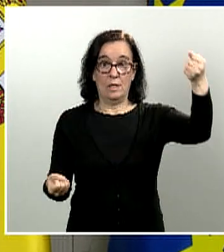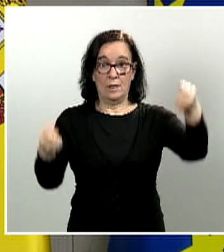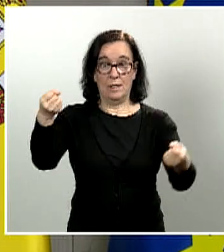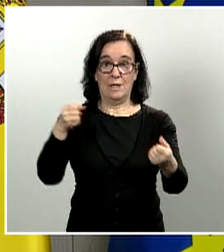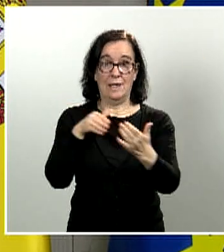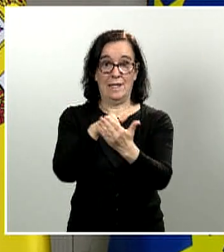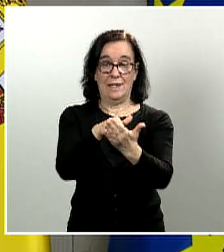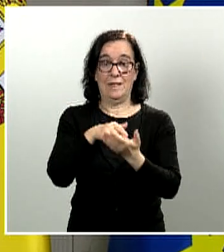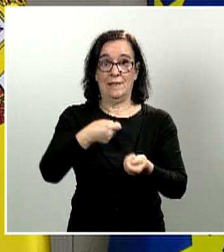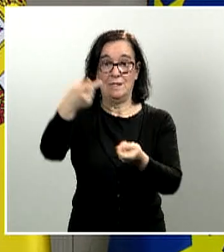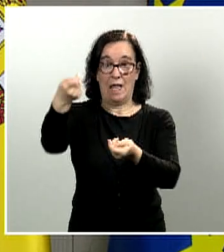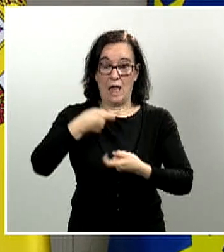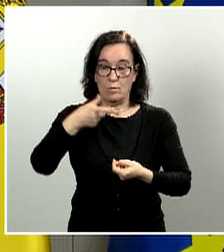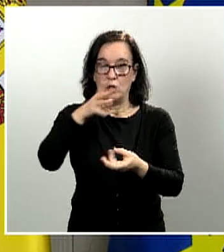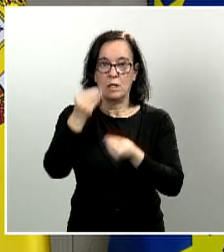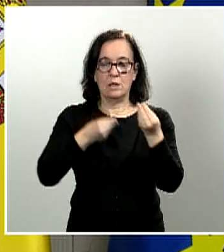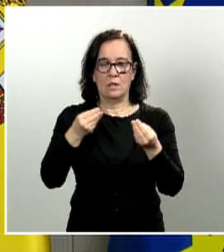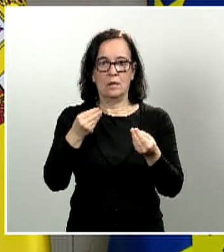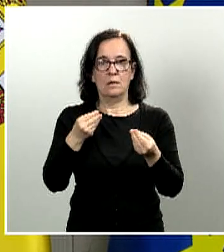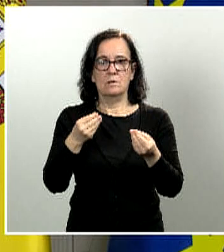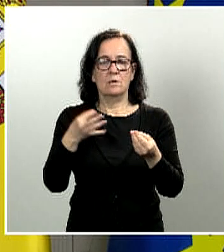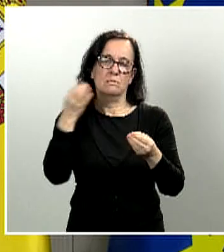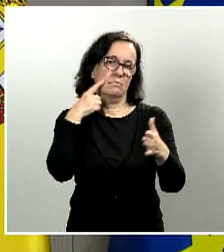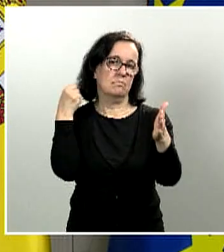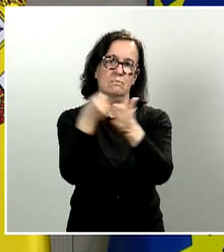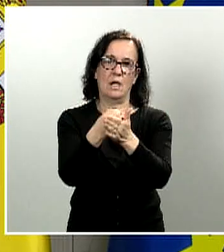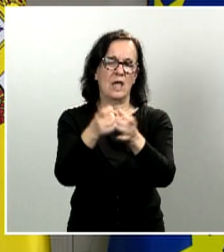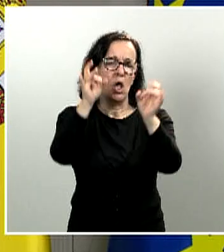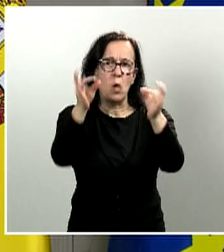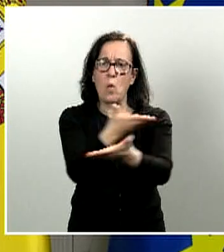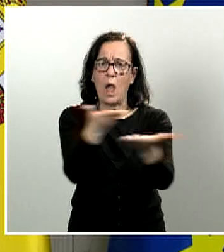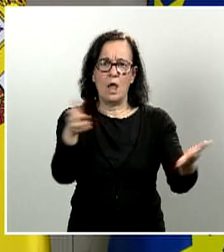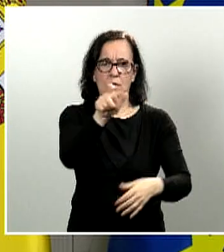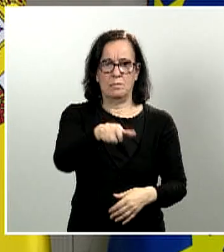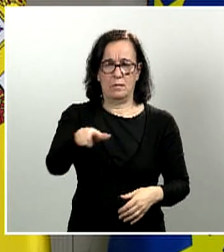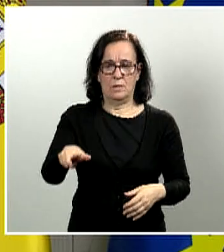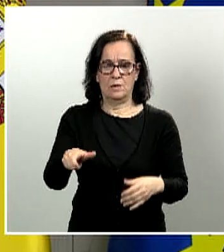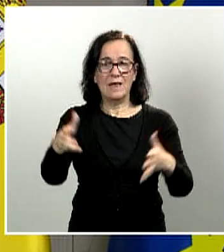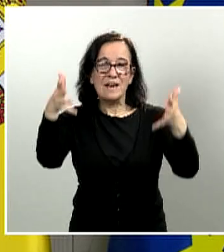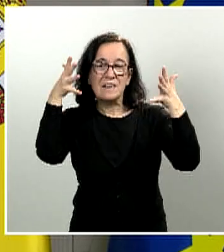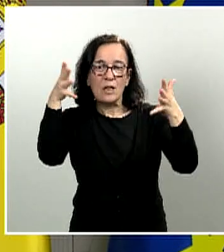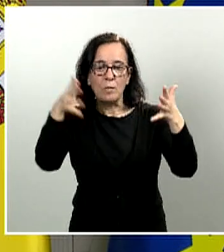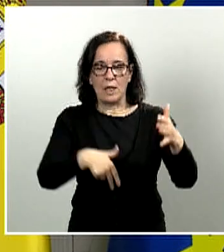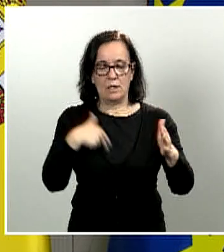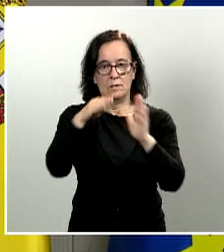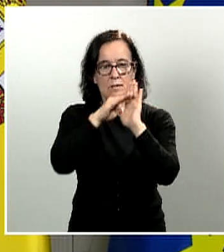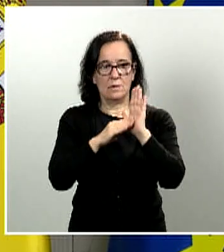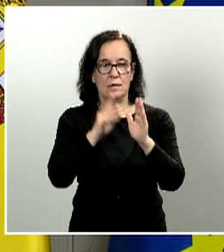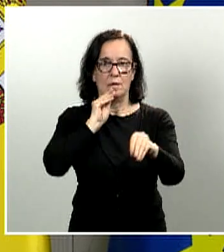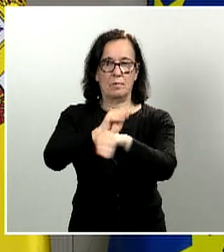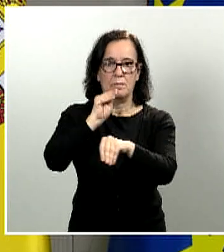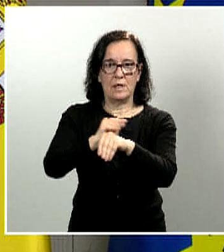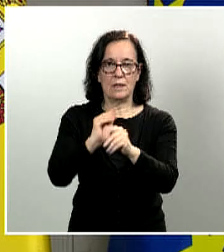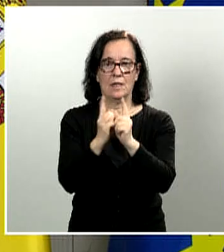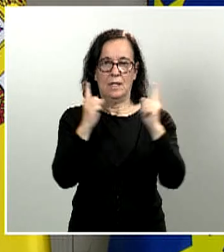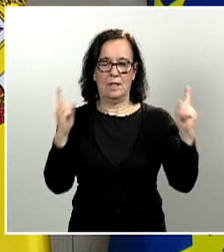tratar de mantener las máximas, igual que todos los ciudadanos, las recomendaciones generales de mantenimiento del distanciamiento, lavarse las